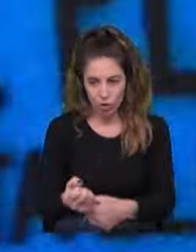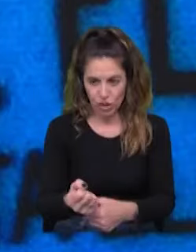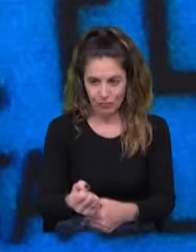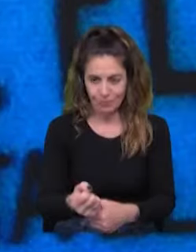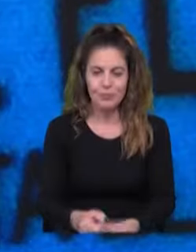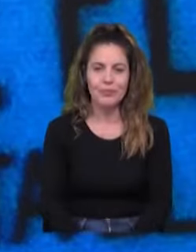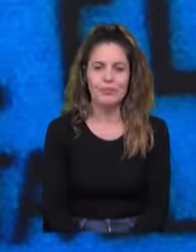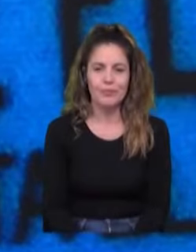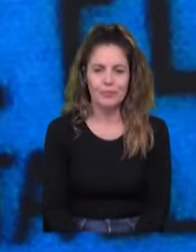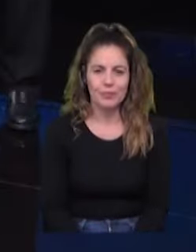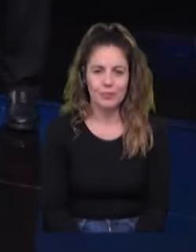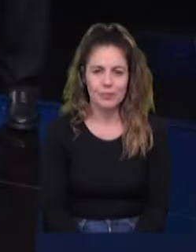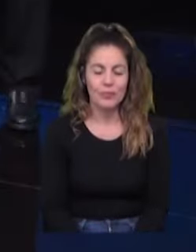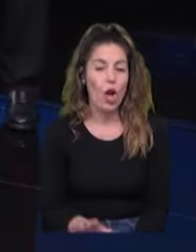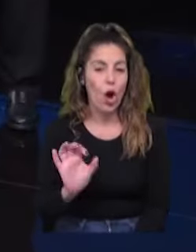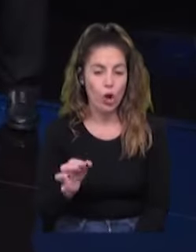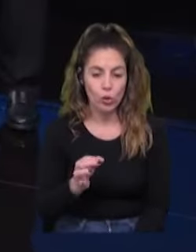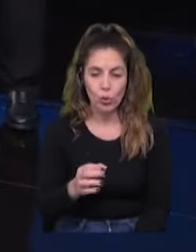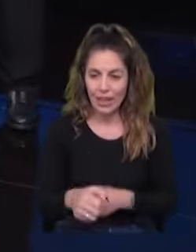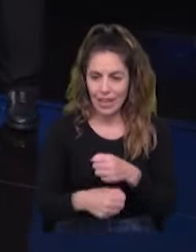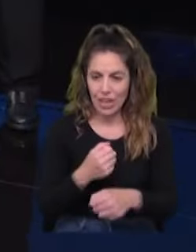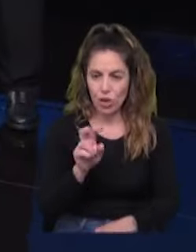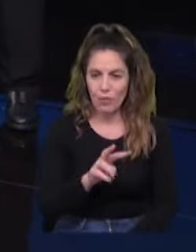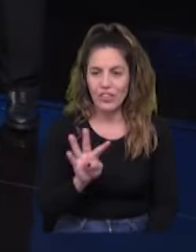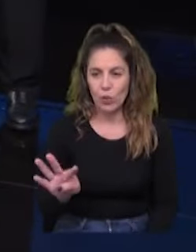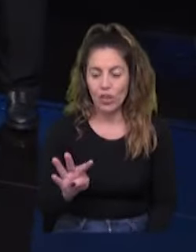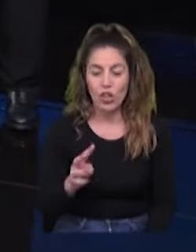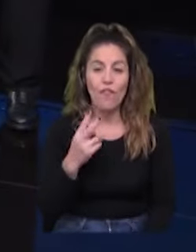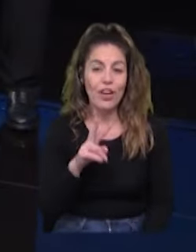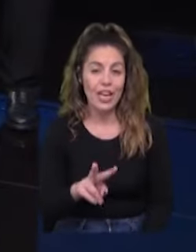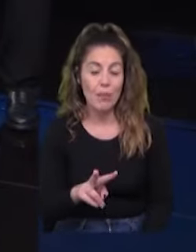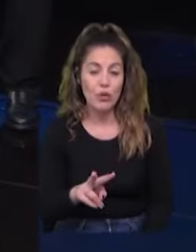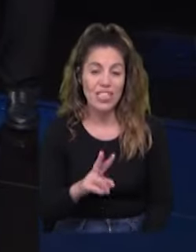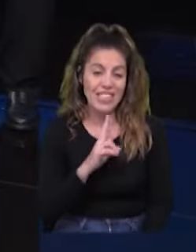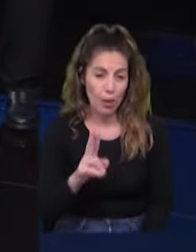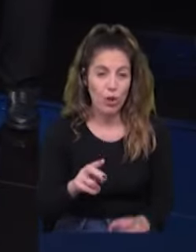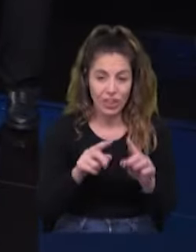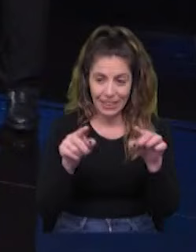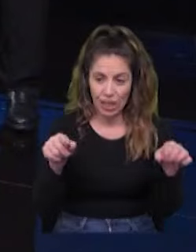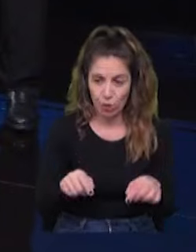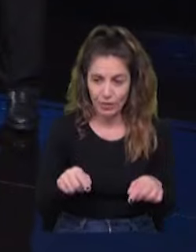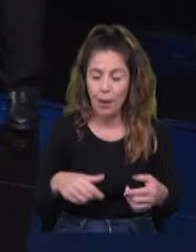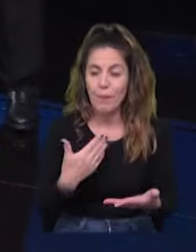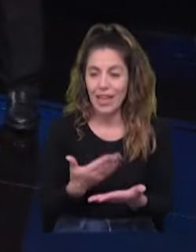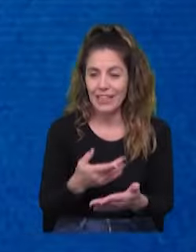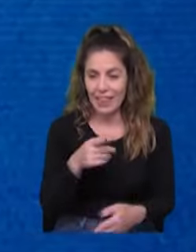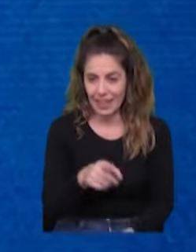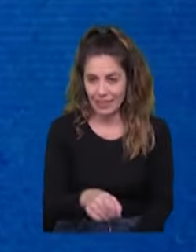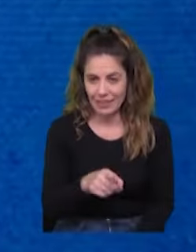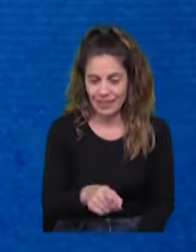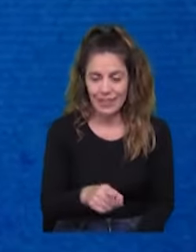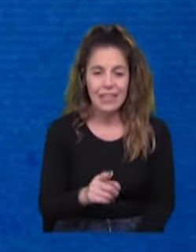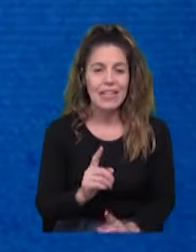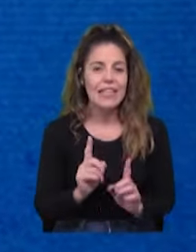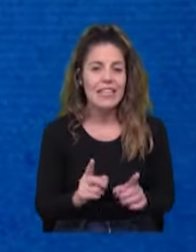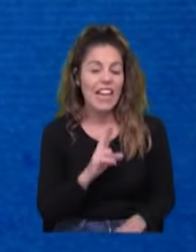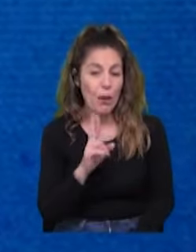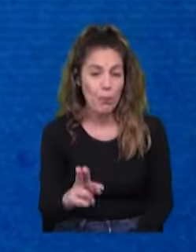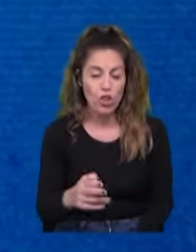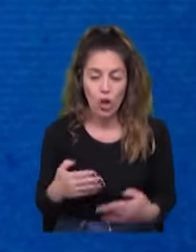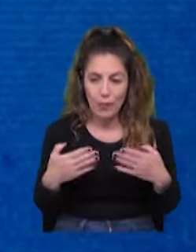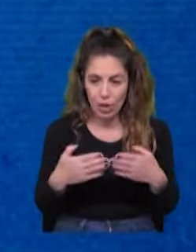bloque octubre 2024 veremos si se responde esta incógnita planteada por usted allí F exactamente y te respondo la pregunta